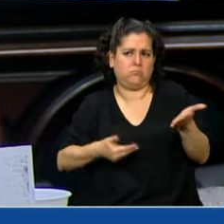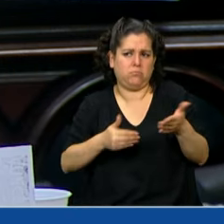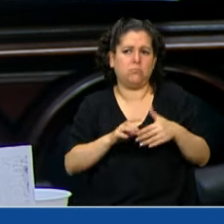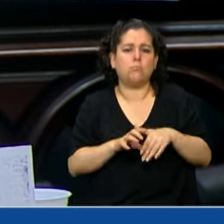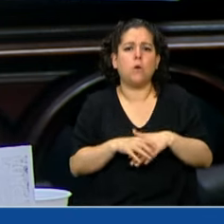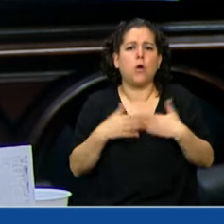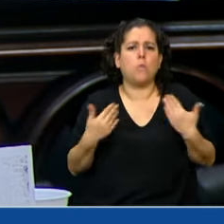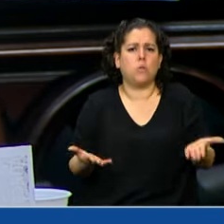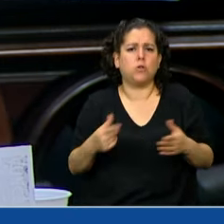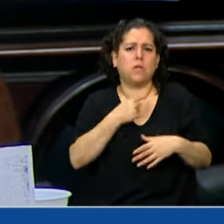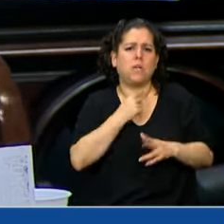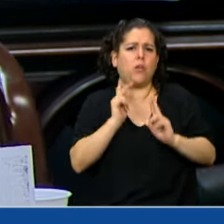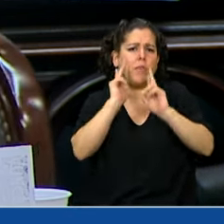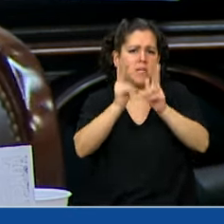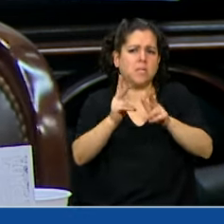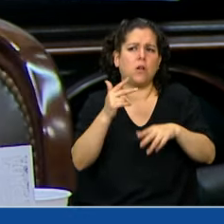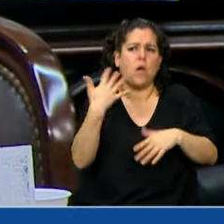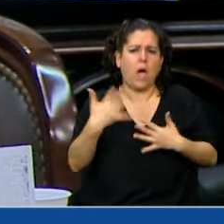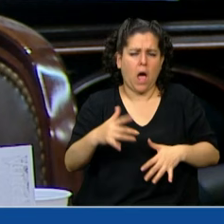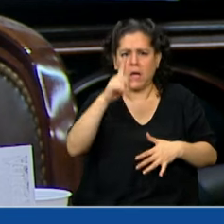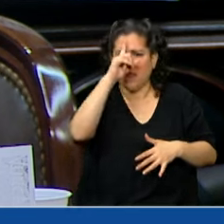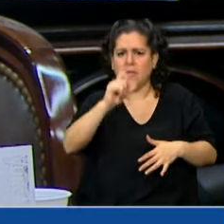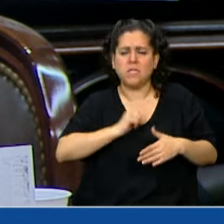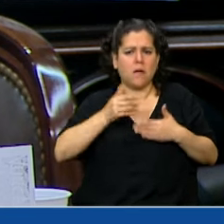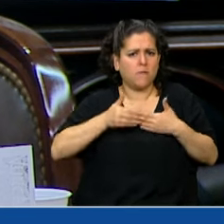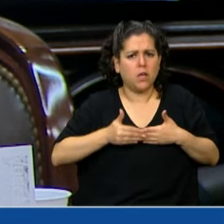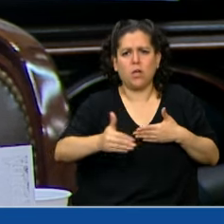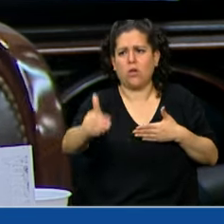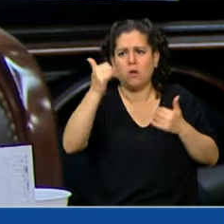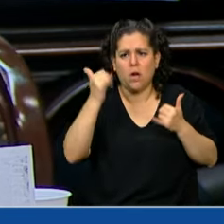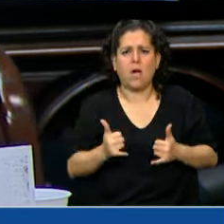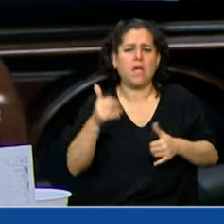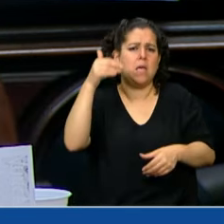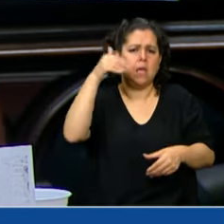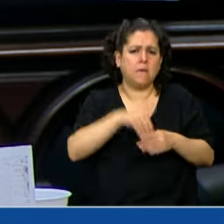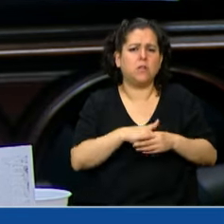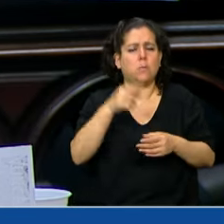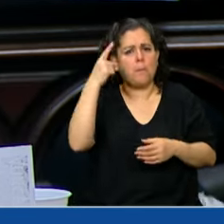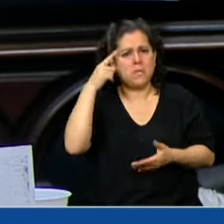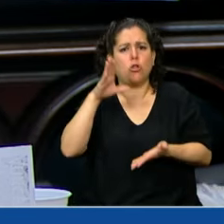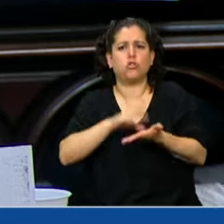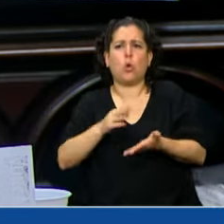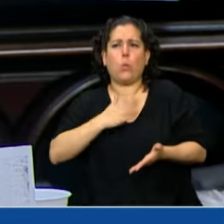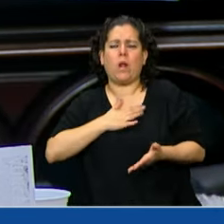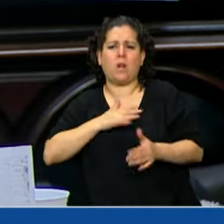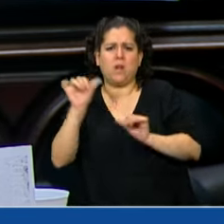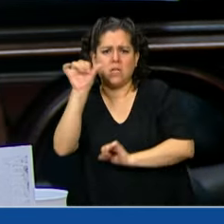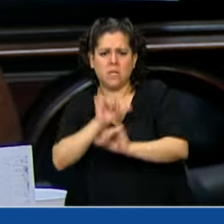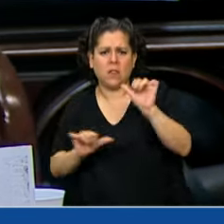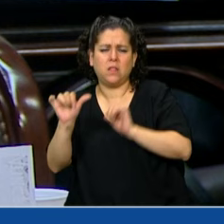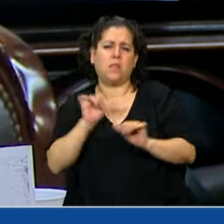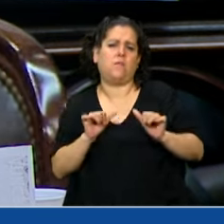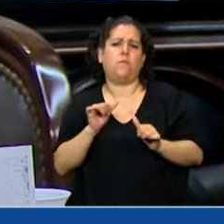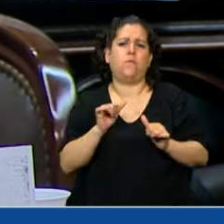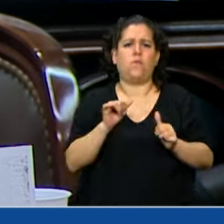sear es quiero decirles que tenemos un enorme desafío por delante que votemos por la soberanía científica que votemos por el